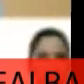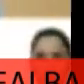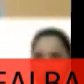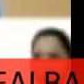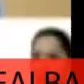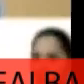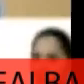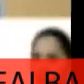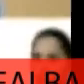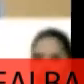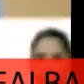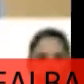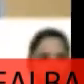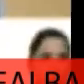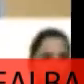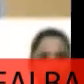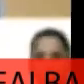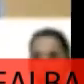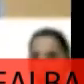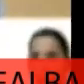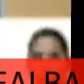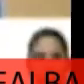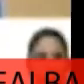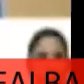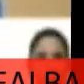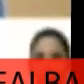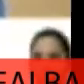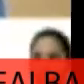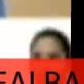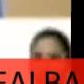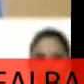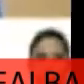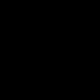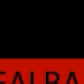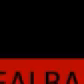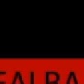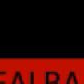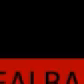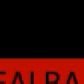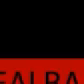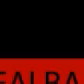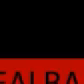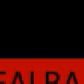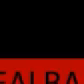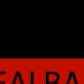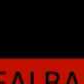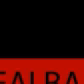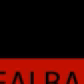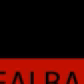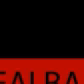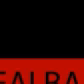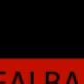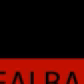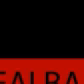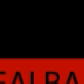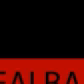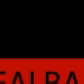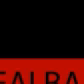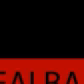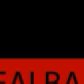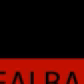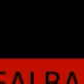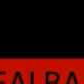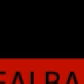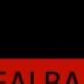venezolanos no espera al cumplimiento de las promesas de Maduro, pero tampoco espera el fulano cese de la usurpación. Hay una